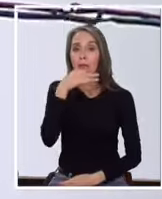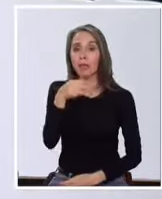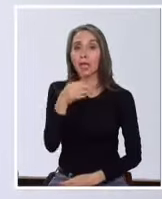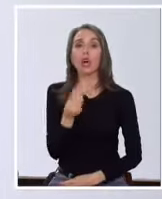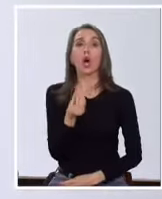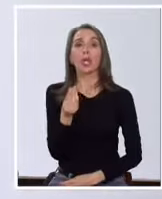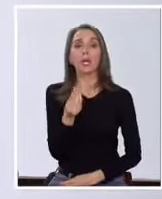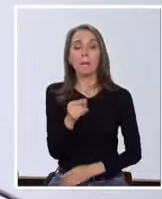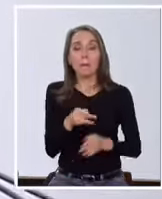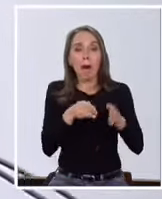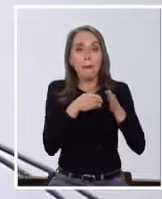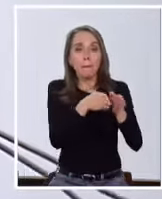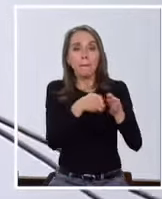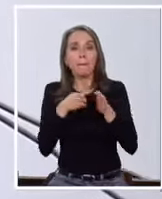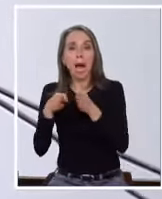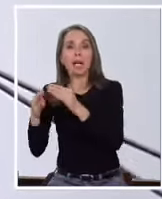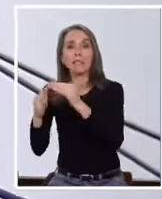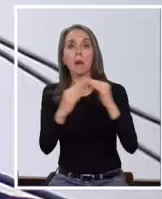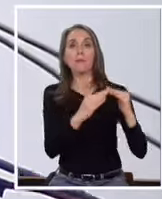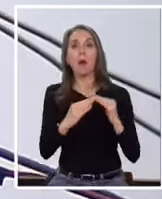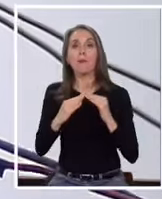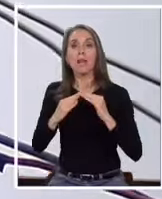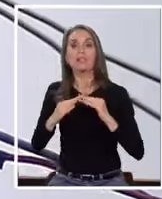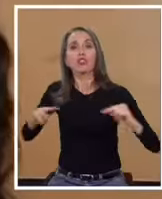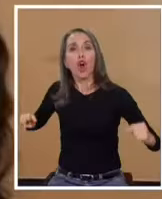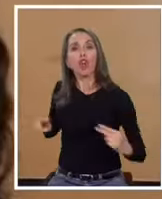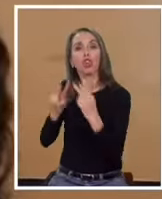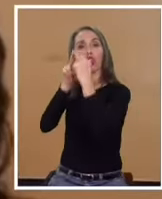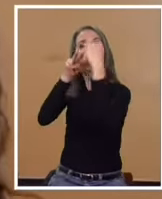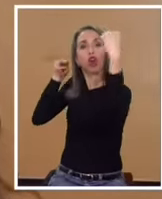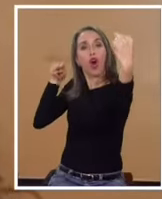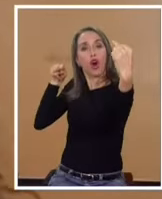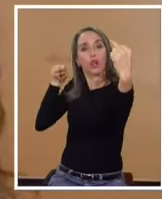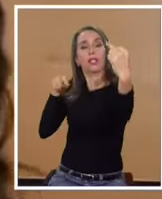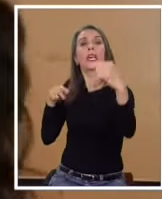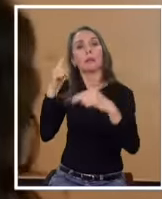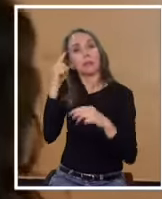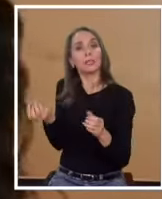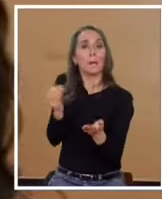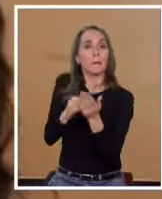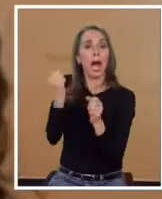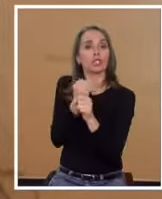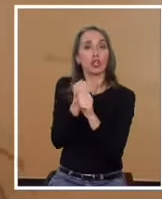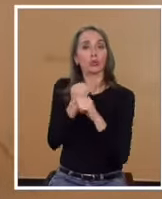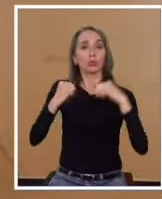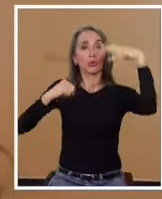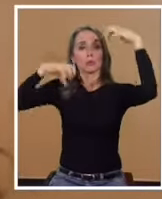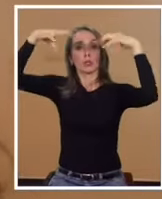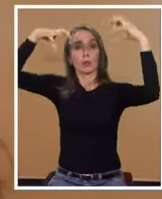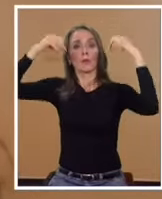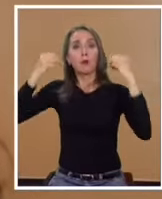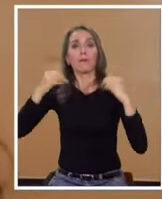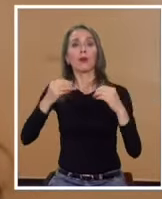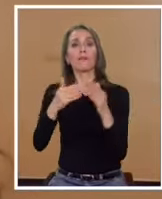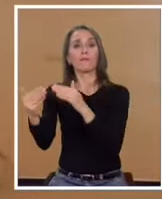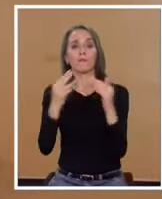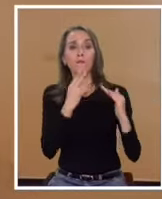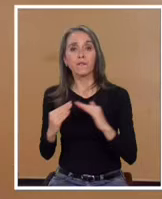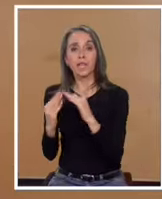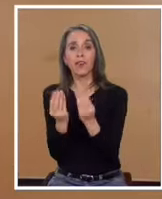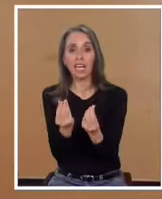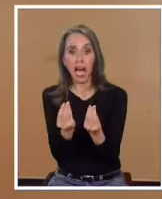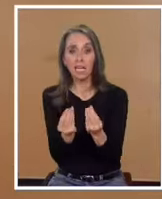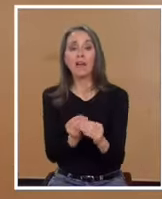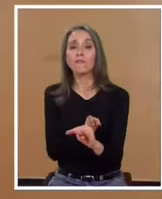a lo que ocurre en los pasajes de la población Las Torres. Estamos evaluando realizar obras adicionales para asegurar la calidad de suministro a los vecinos.